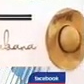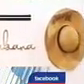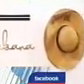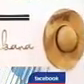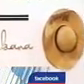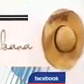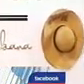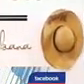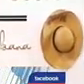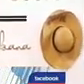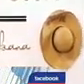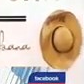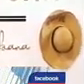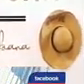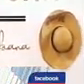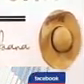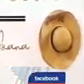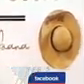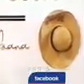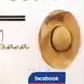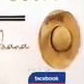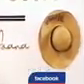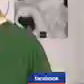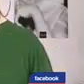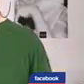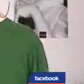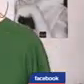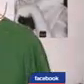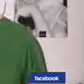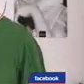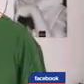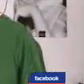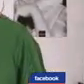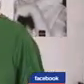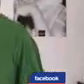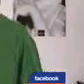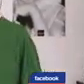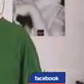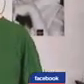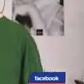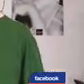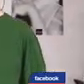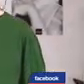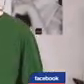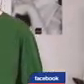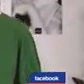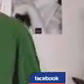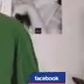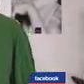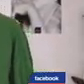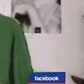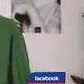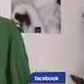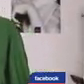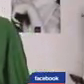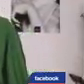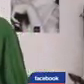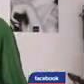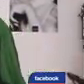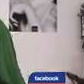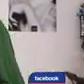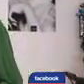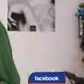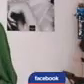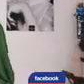de San Salvador, recomendamos ampliamente la aplicación BIS. Gracias a esta plataforma, los comercios tienen procesos de compras más